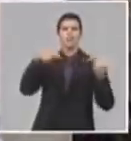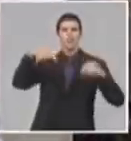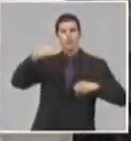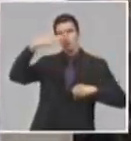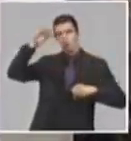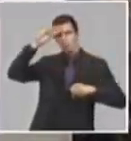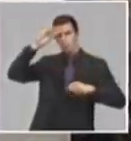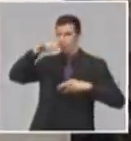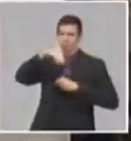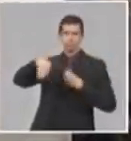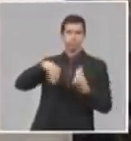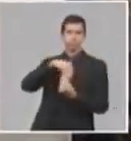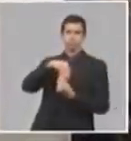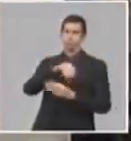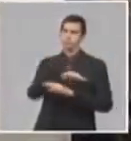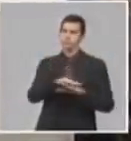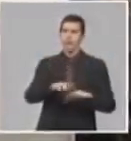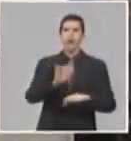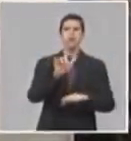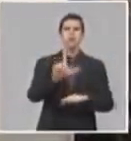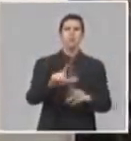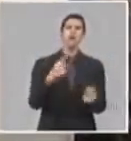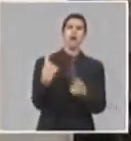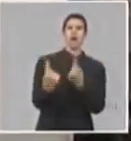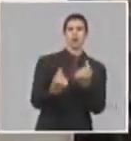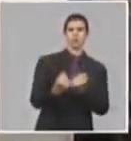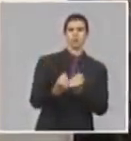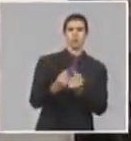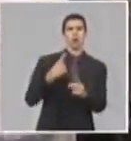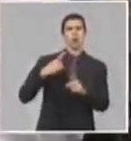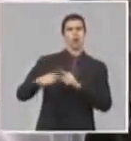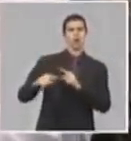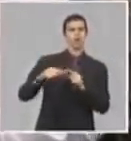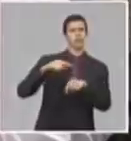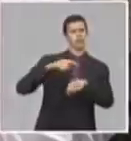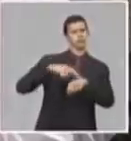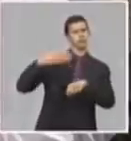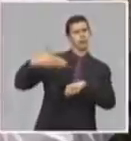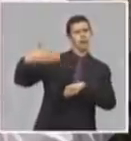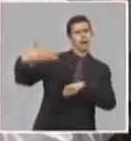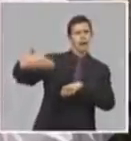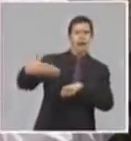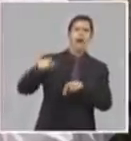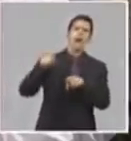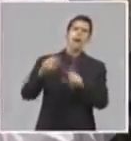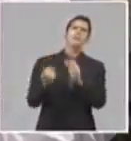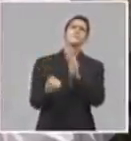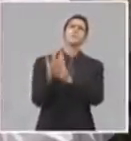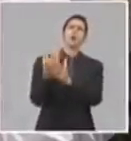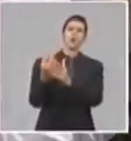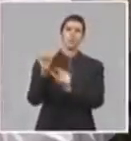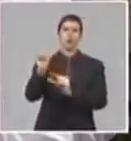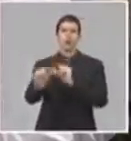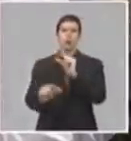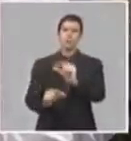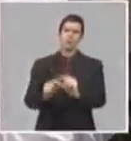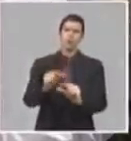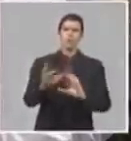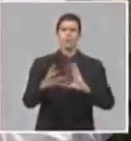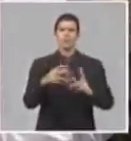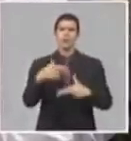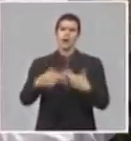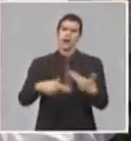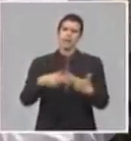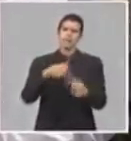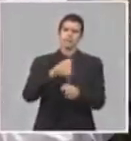cuando tengamos más claro el momento en que entran en vigor, el momento en que se concretan esas medidas. Se ha estado escuchando, como ya